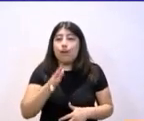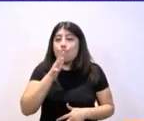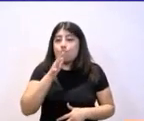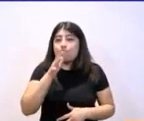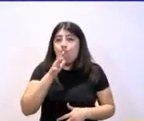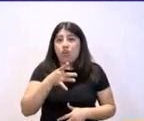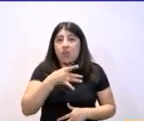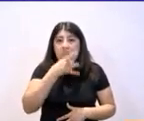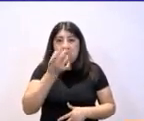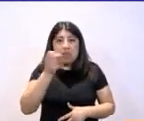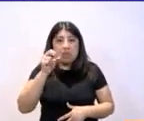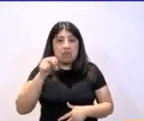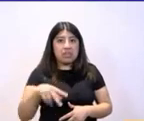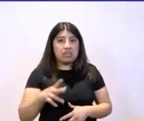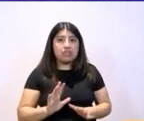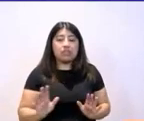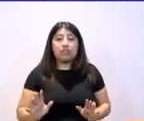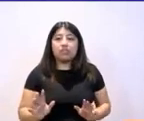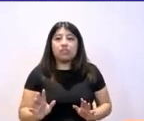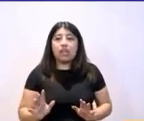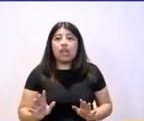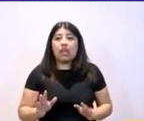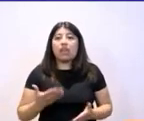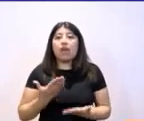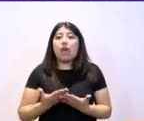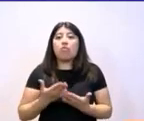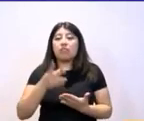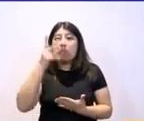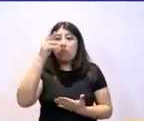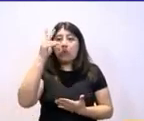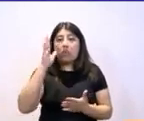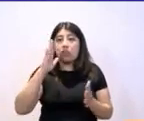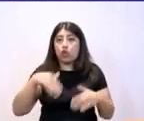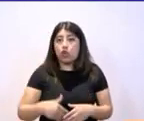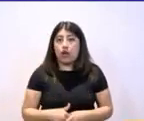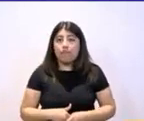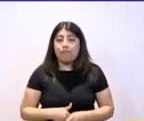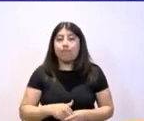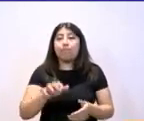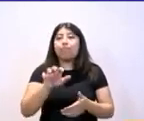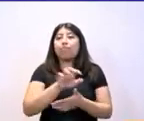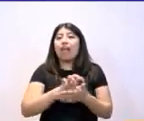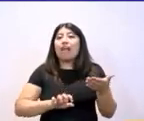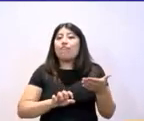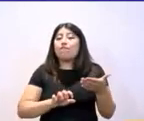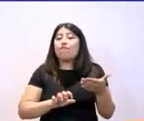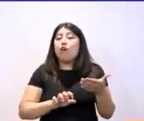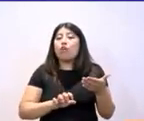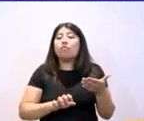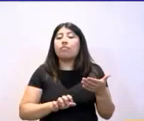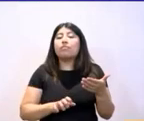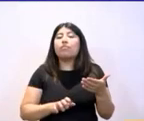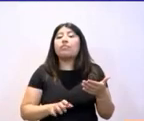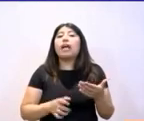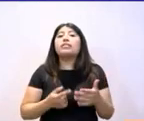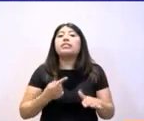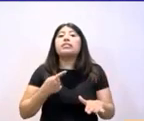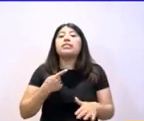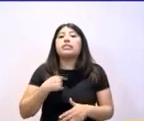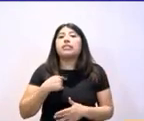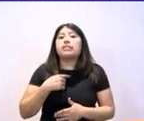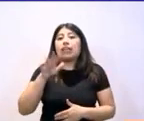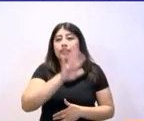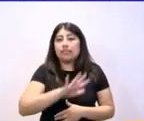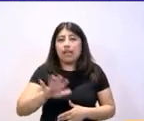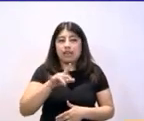pudor demuestran su falta de preocupación. Dice el informe de la Asociación Estatal de Directores y Gerentes de Servicios